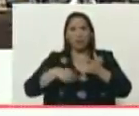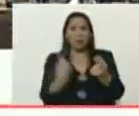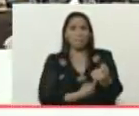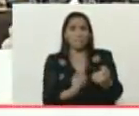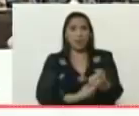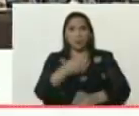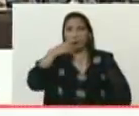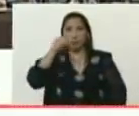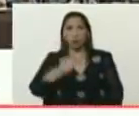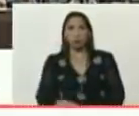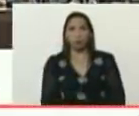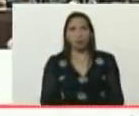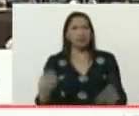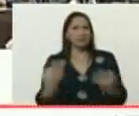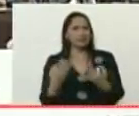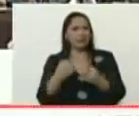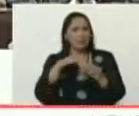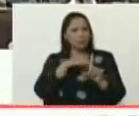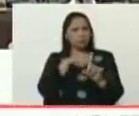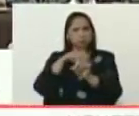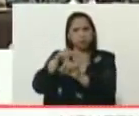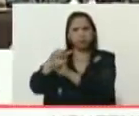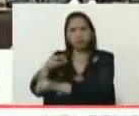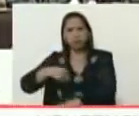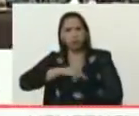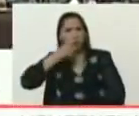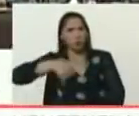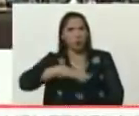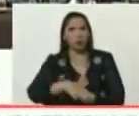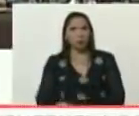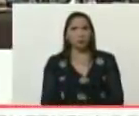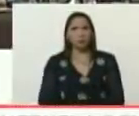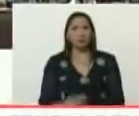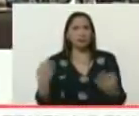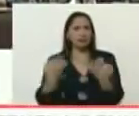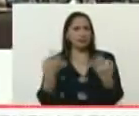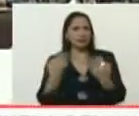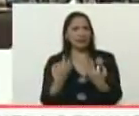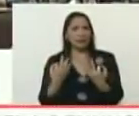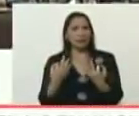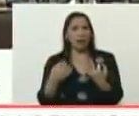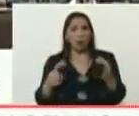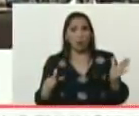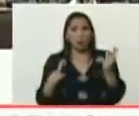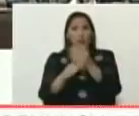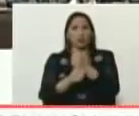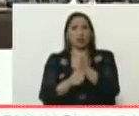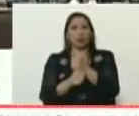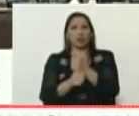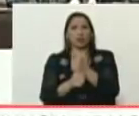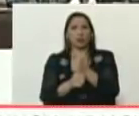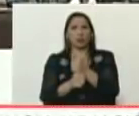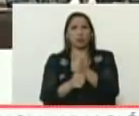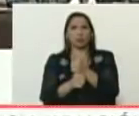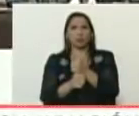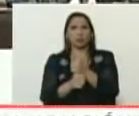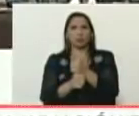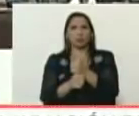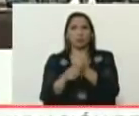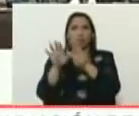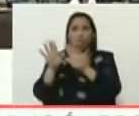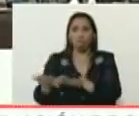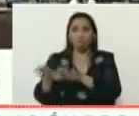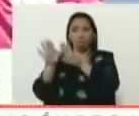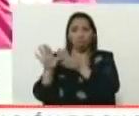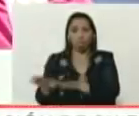Nicolás Maduro, siempre atacando a nuestro pueblo. Siempre se han conseguido unos lacayos, una